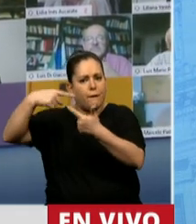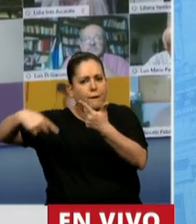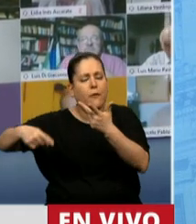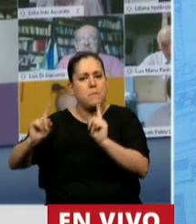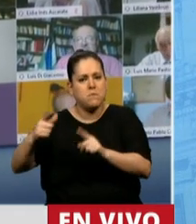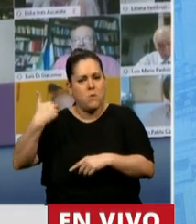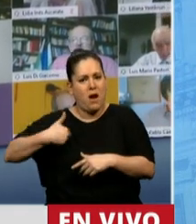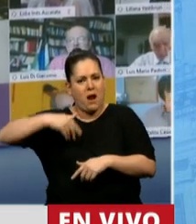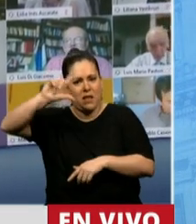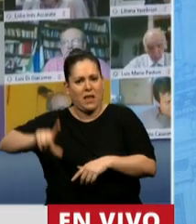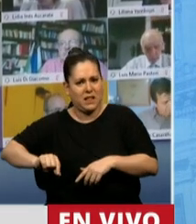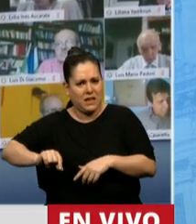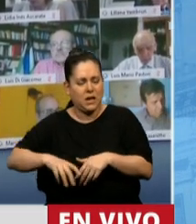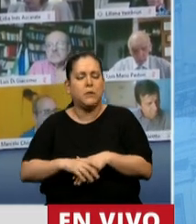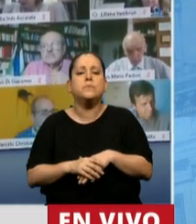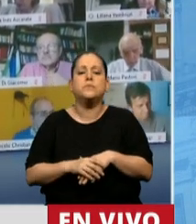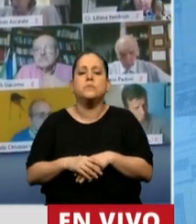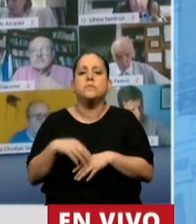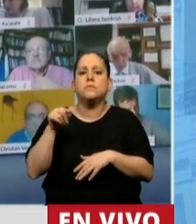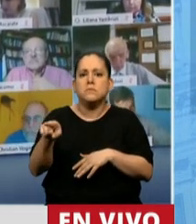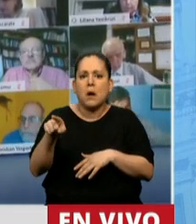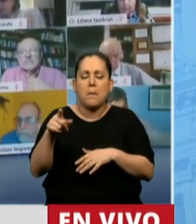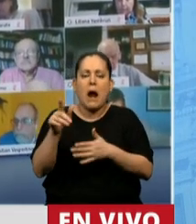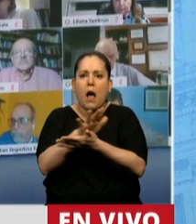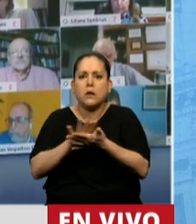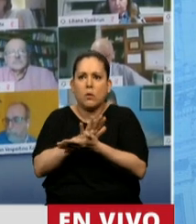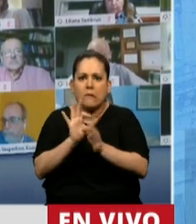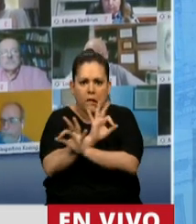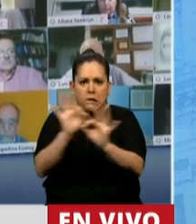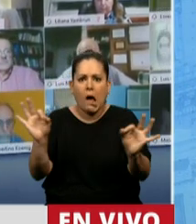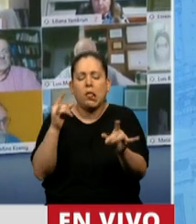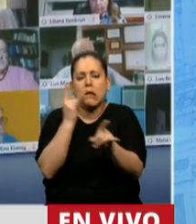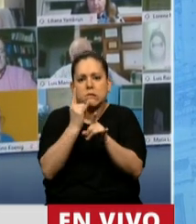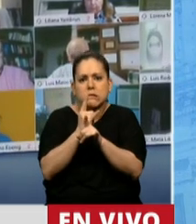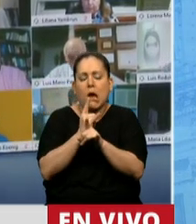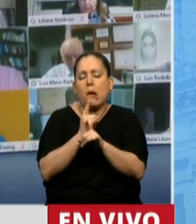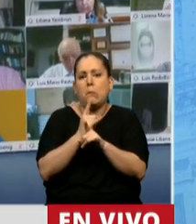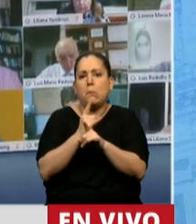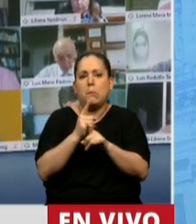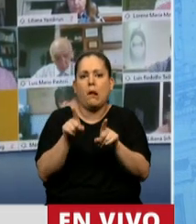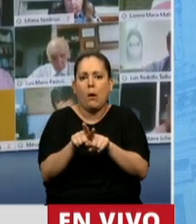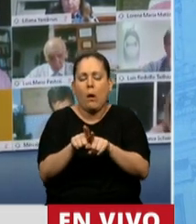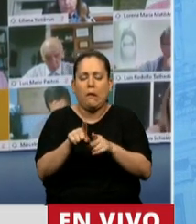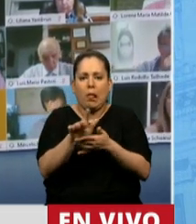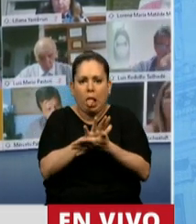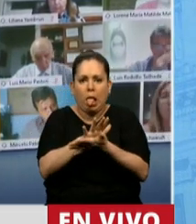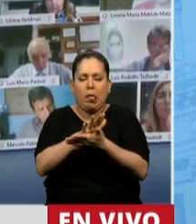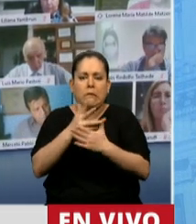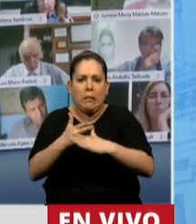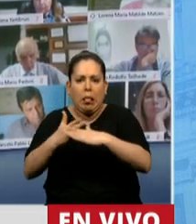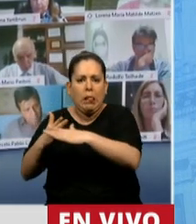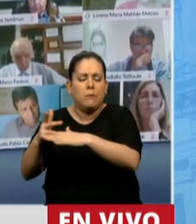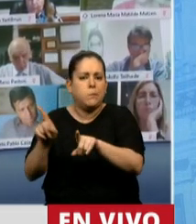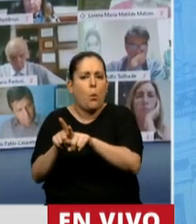argentinos y cuál no resolver el fondo del asunto y quedarnos siempre en el medio no ir al hueso de la